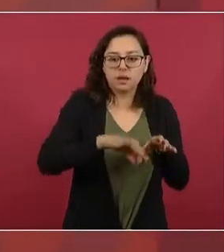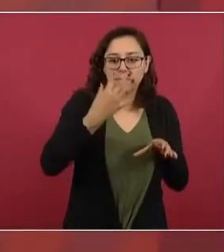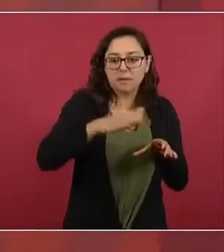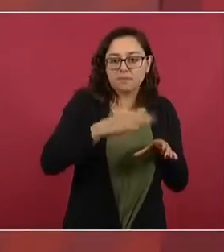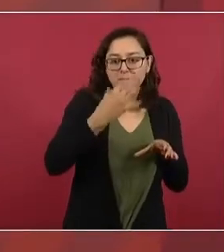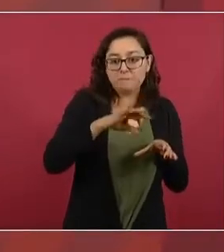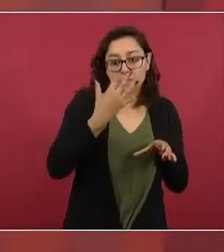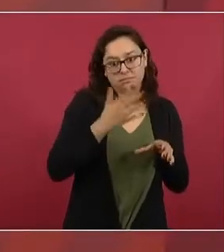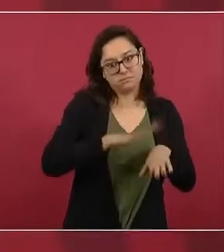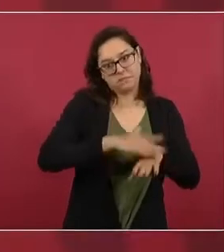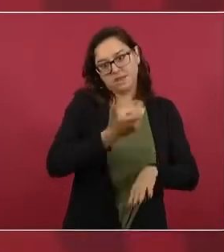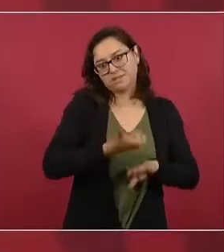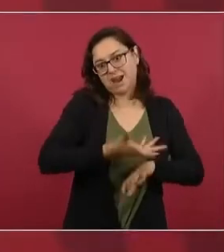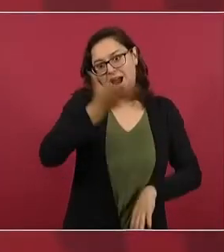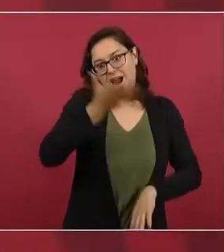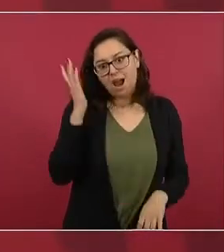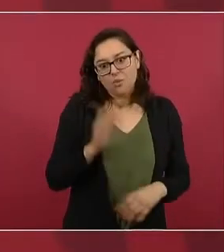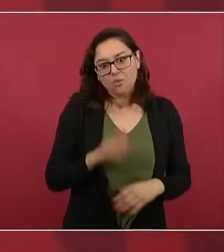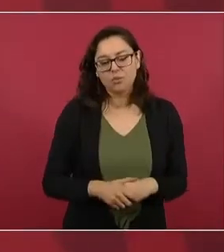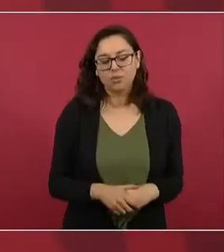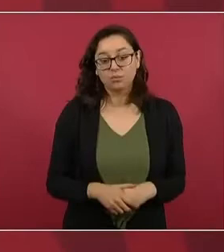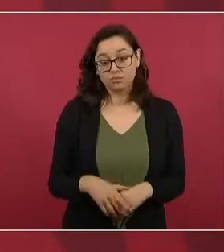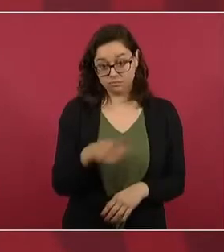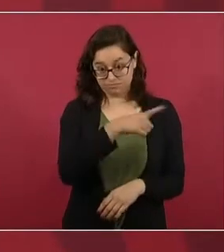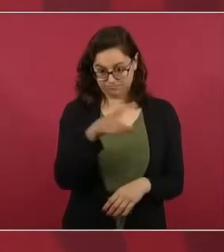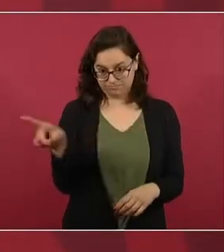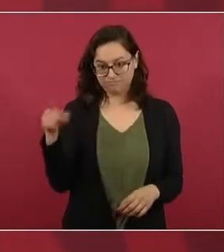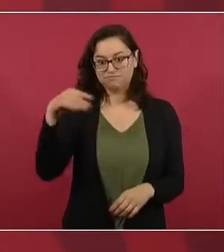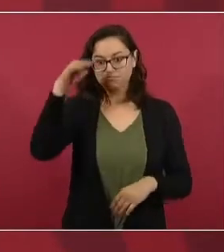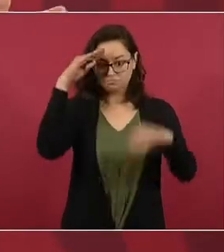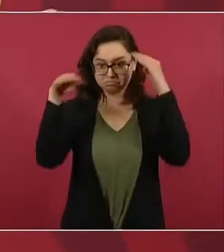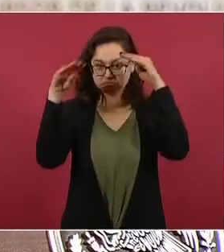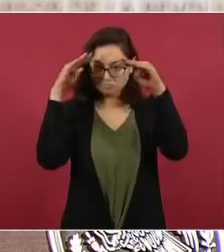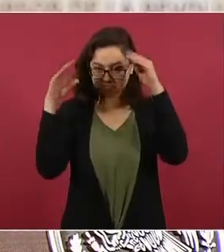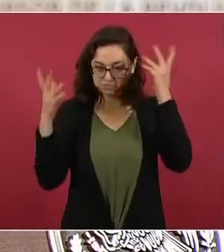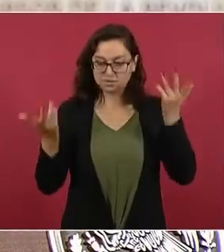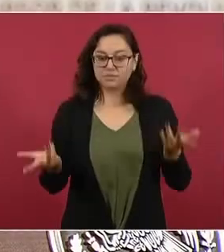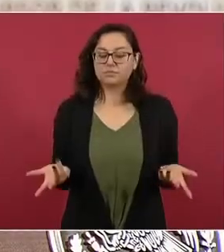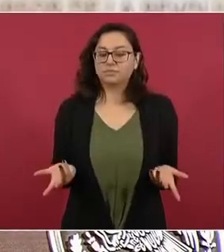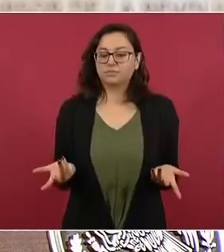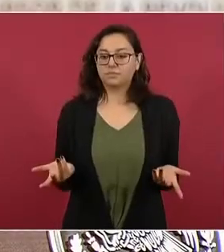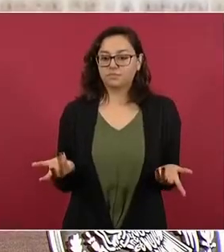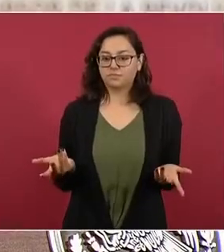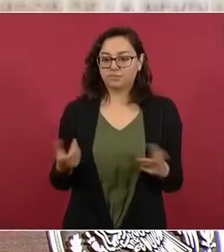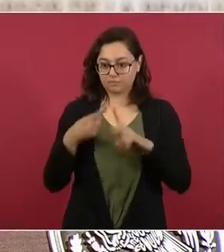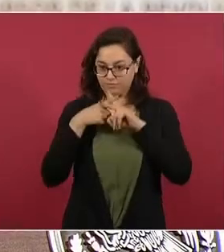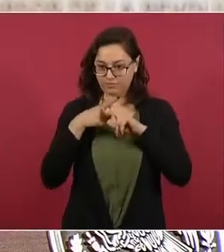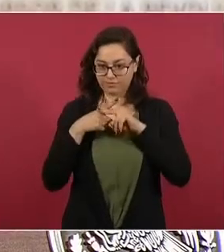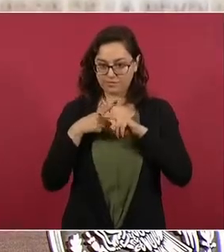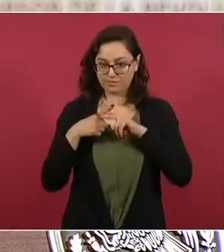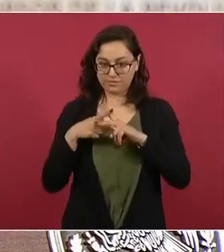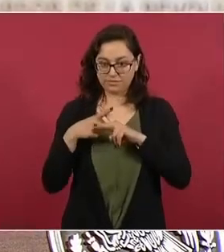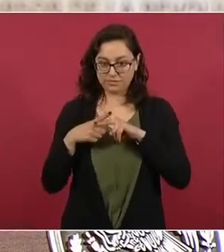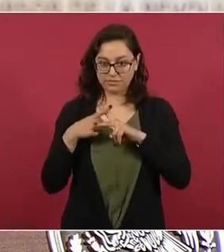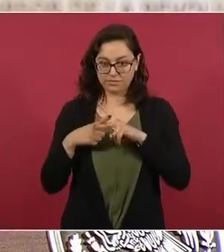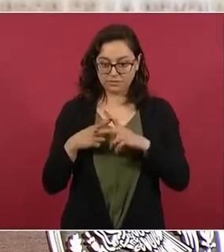Ahí lo dejo de tarea. A ver si le quitan el aire,